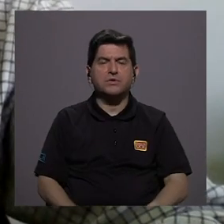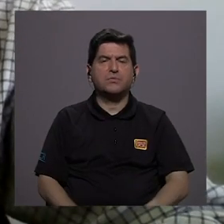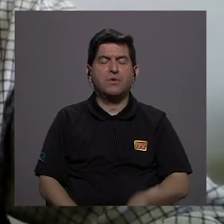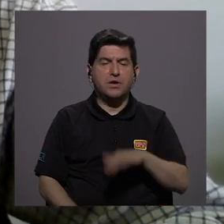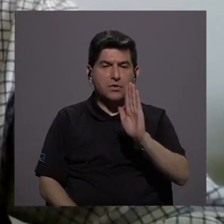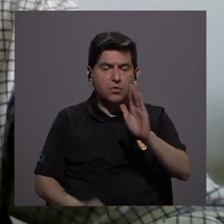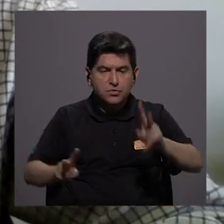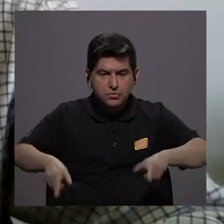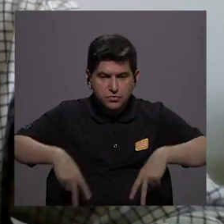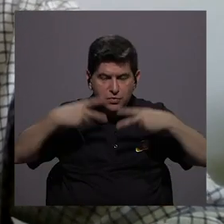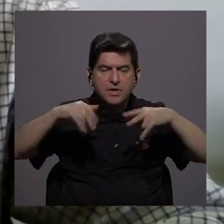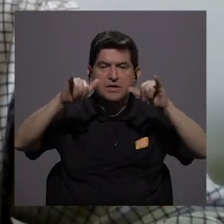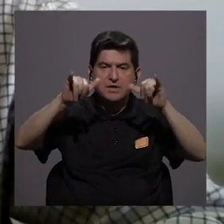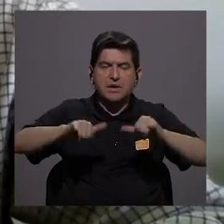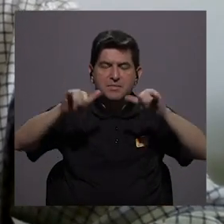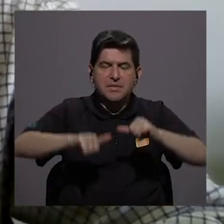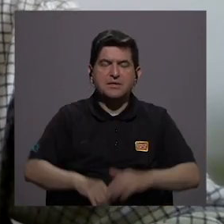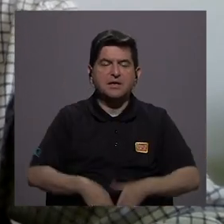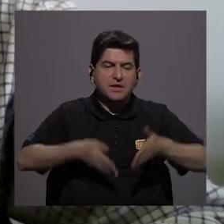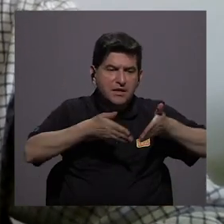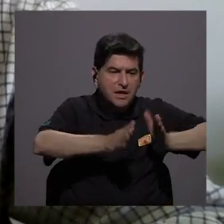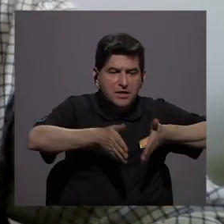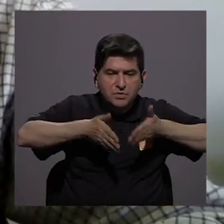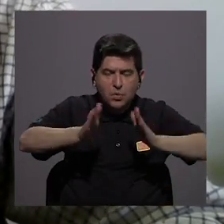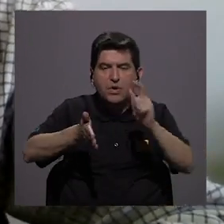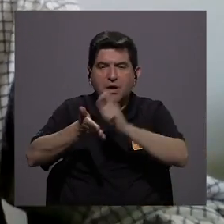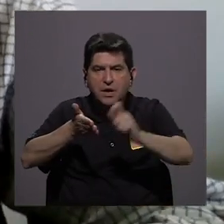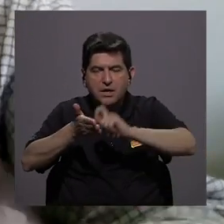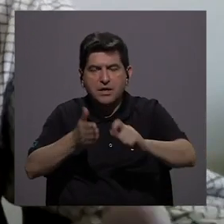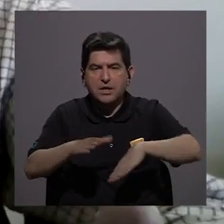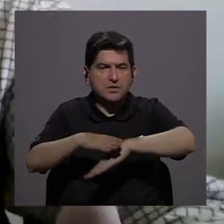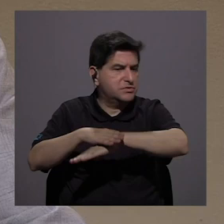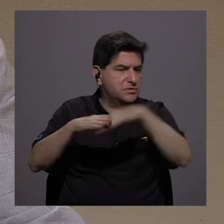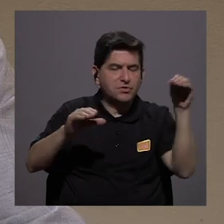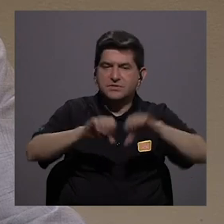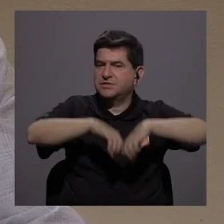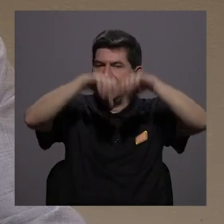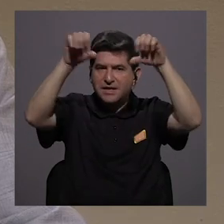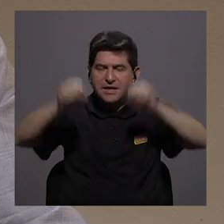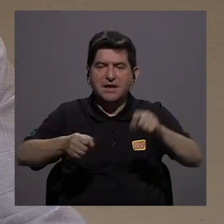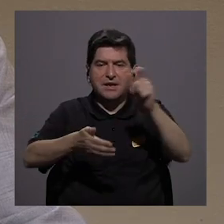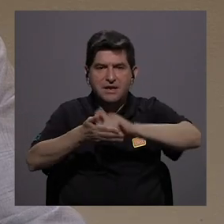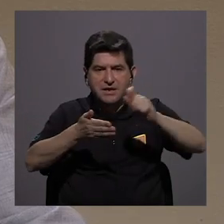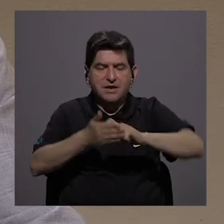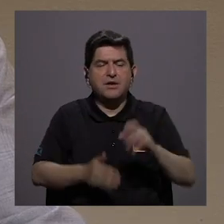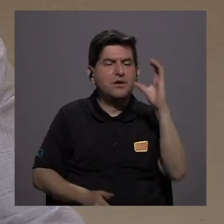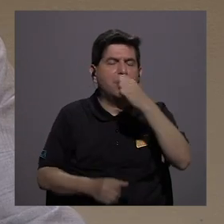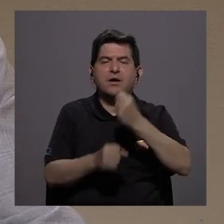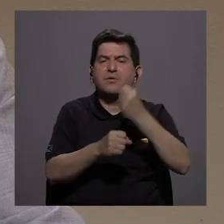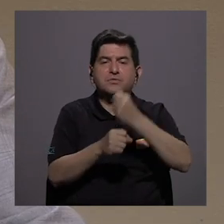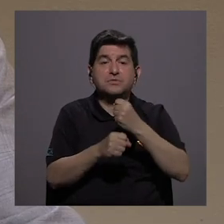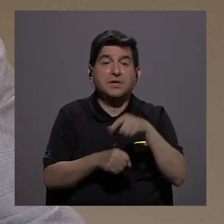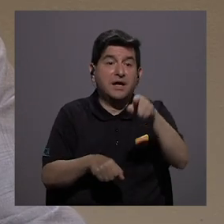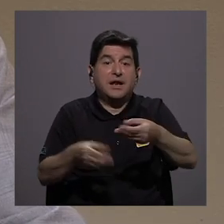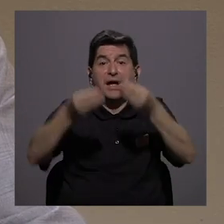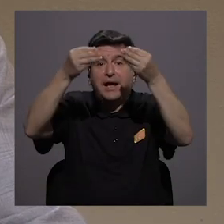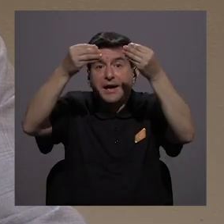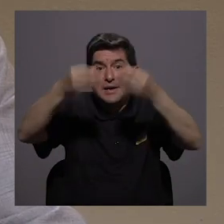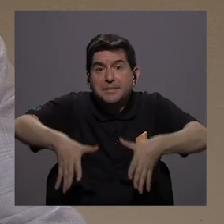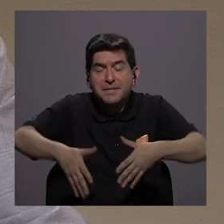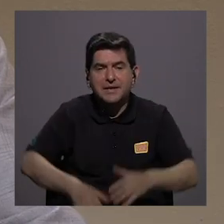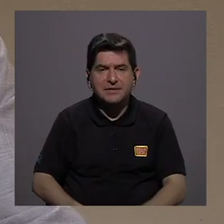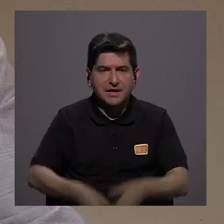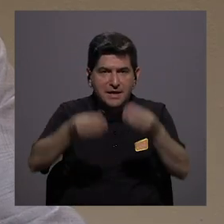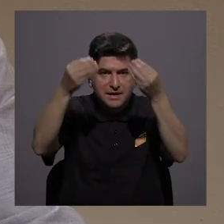viviendo, que puedan seguir manteniendo a sus hijos en las escuelas, etcétera, etcétera, que no los saquen del sistema escolar para que vayan a buscar algún trabajo, porque ahí los